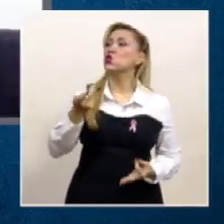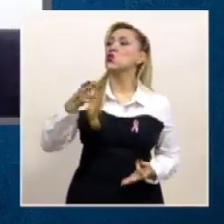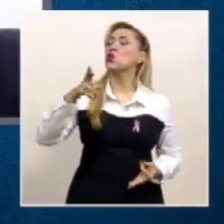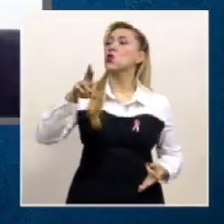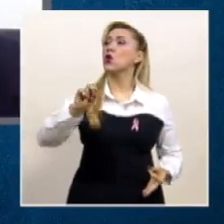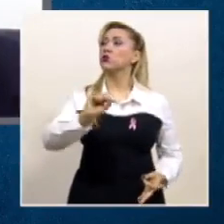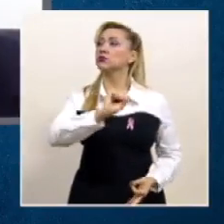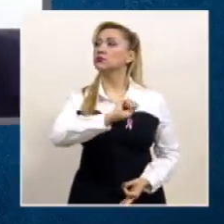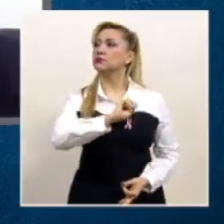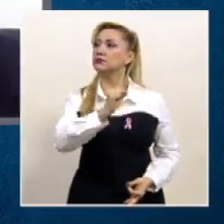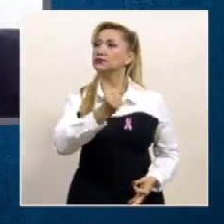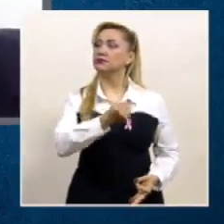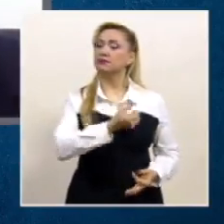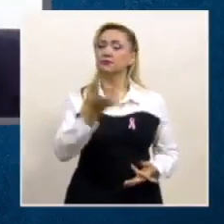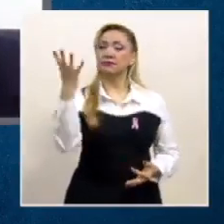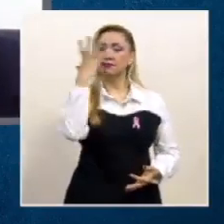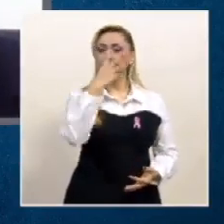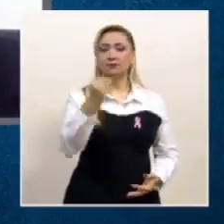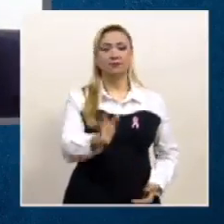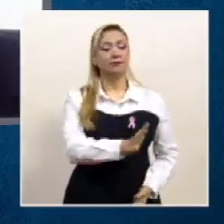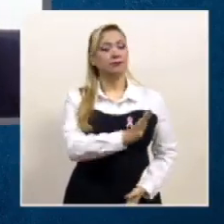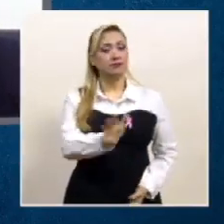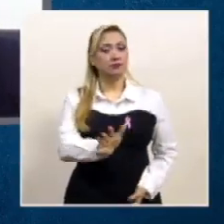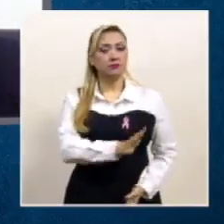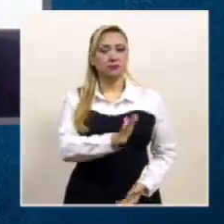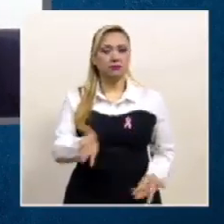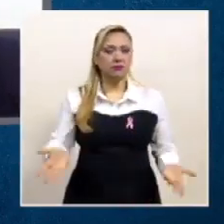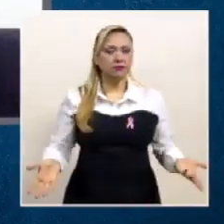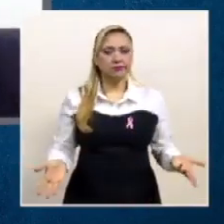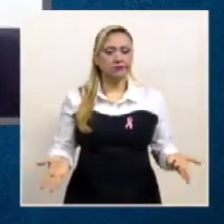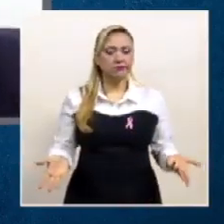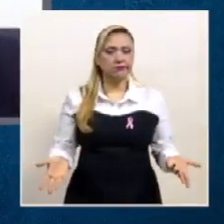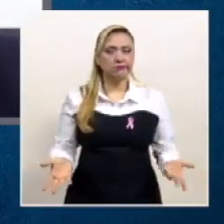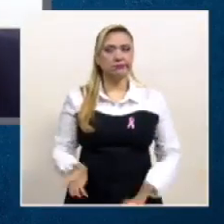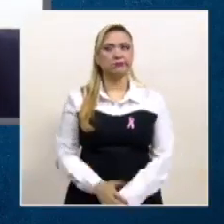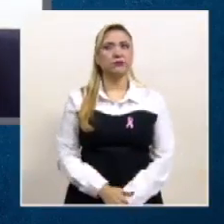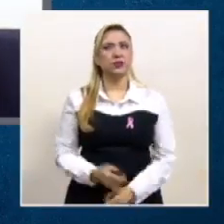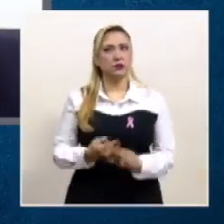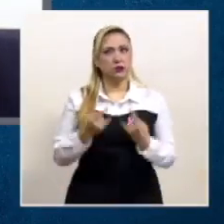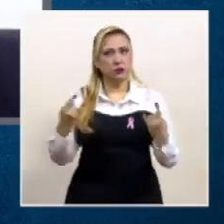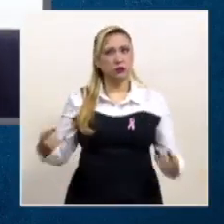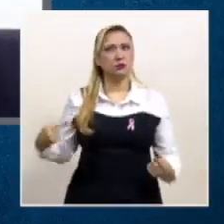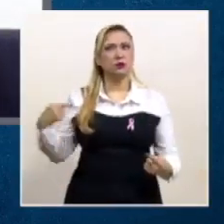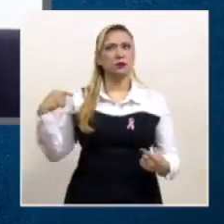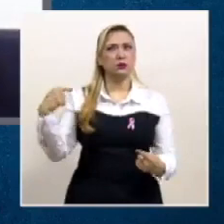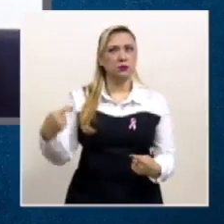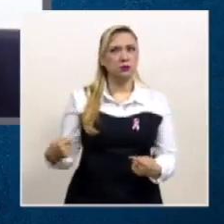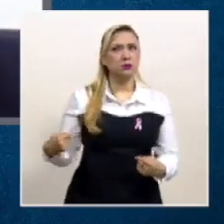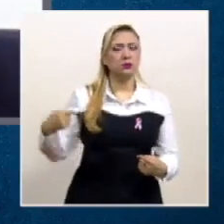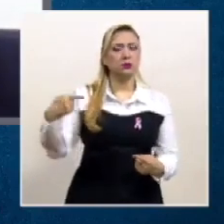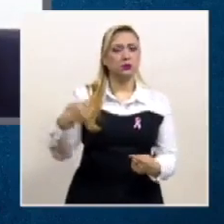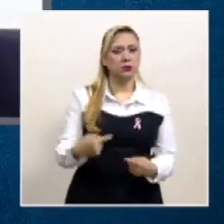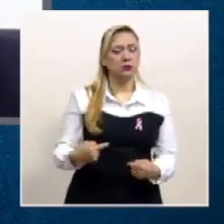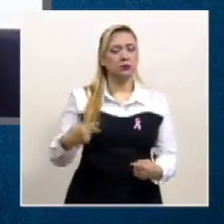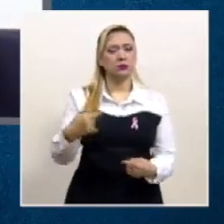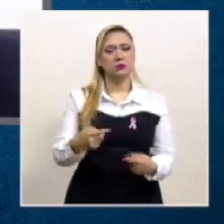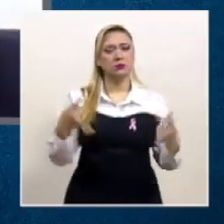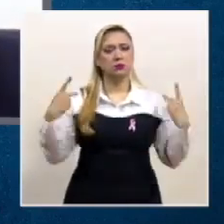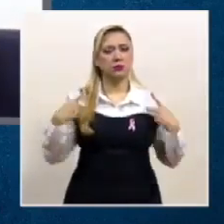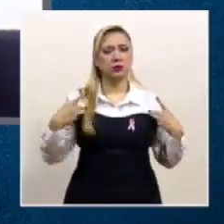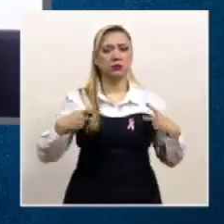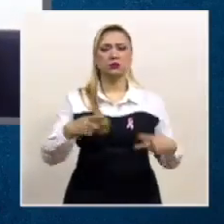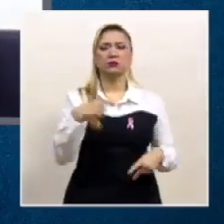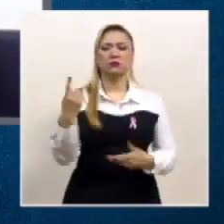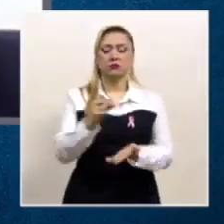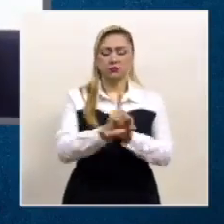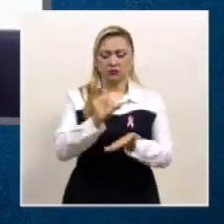área, porque no nos ajustábamos al molde. Entonces, esta losa histórica que hemos tenido las personas con discapacidad